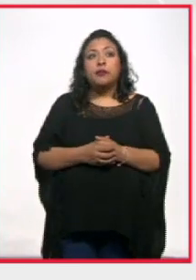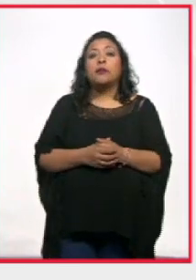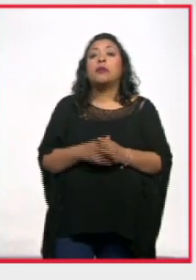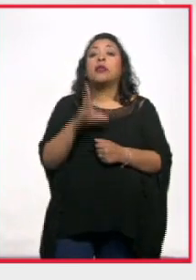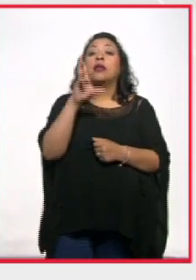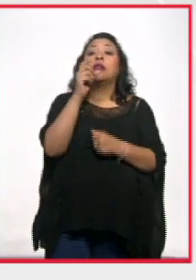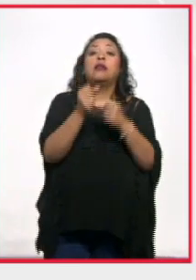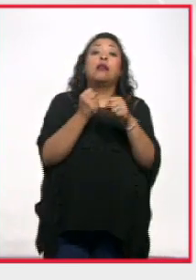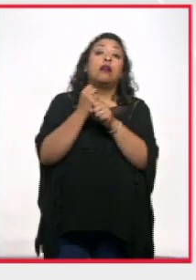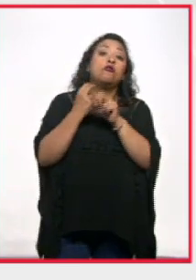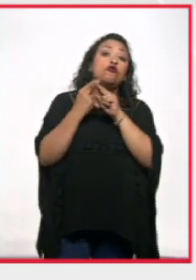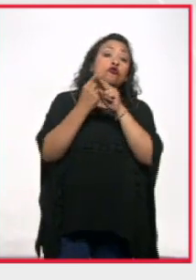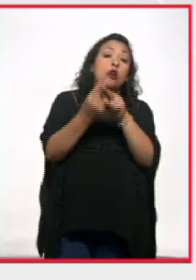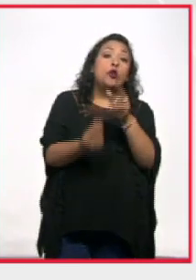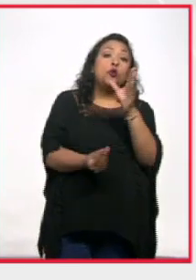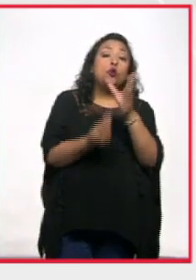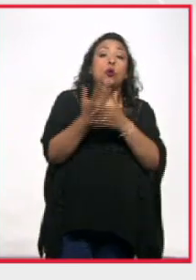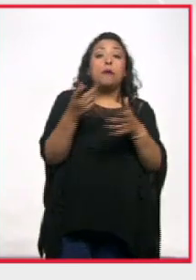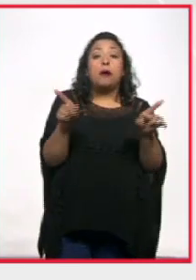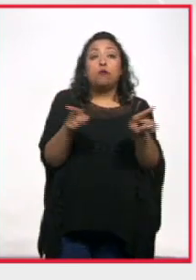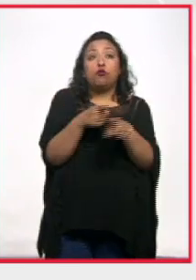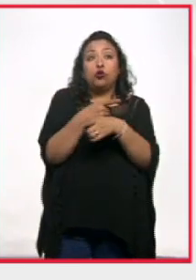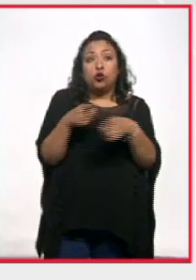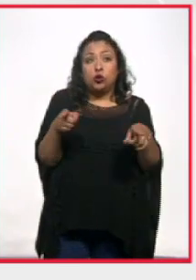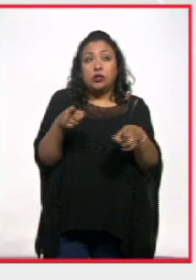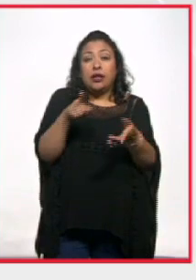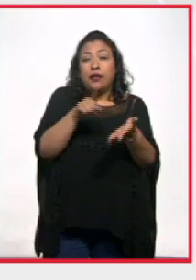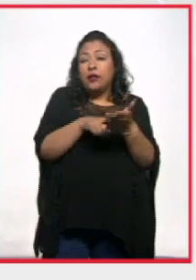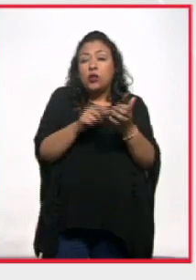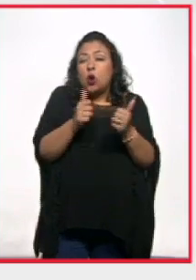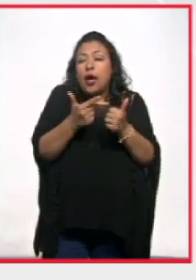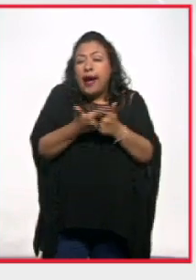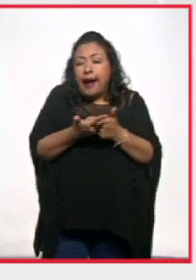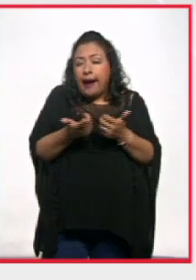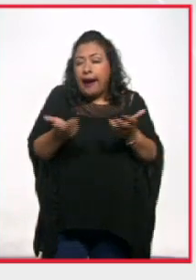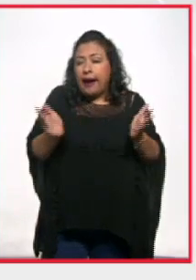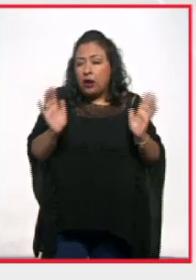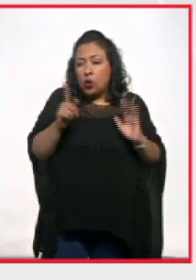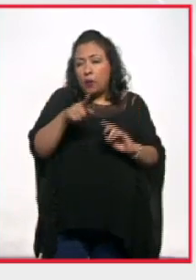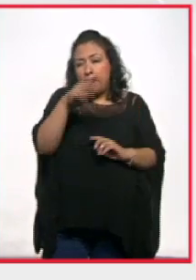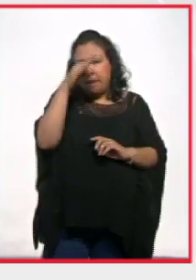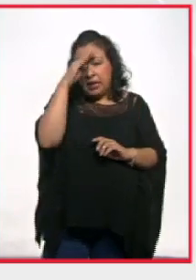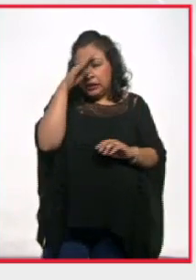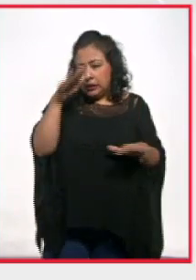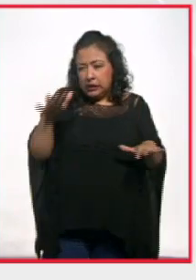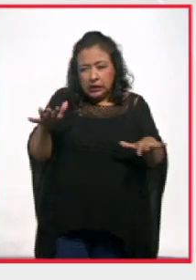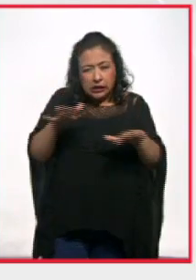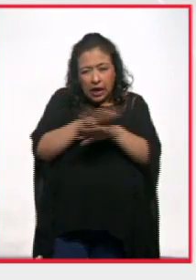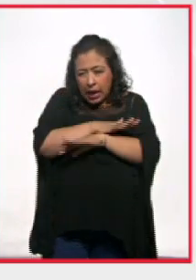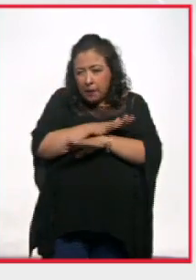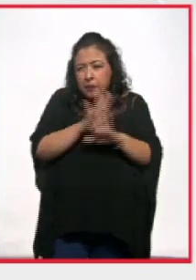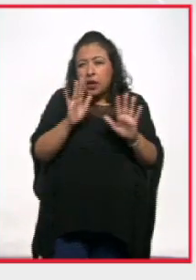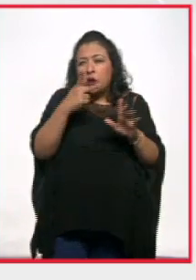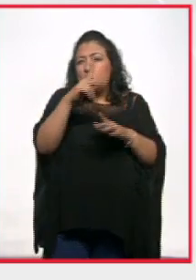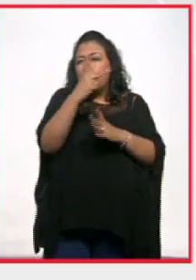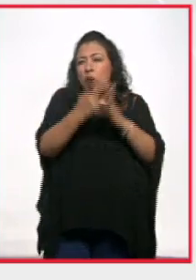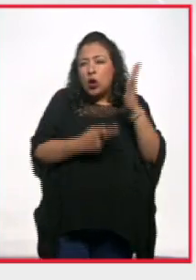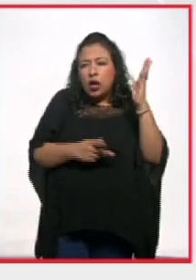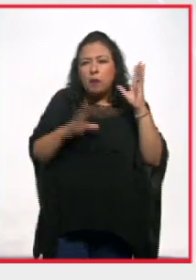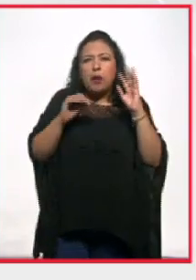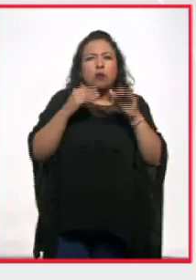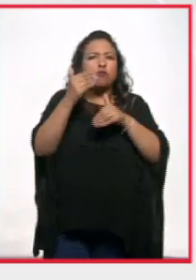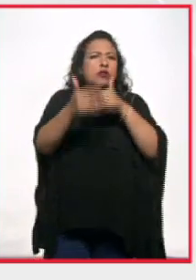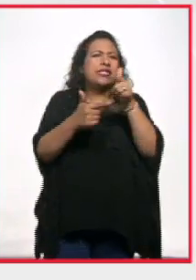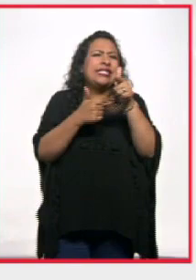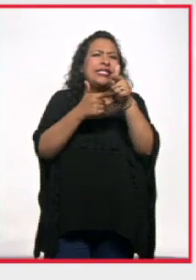30 años de hacia una nueva música. ¿Hay algo en particular que pienses que vaya a cambiar en la orientación de tu programa o va a seguir